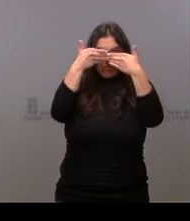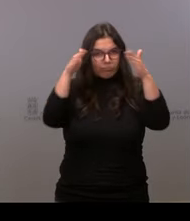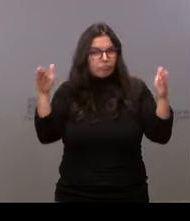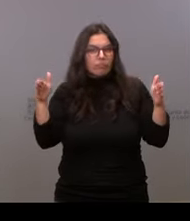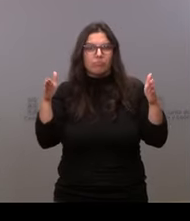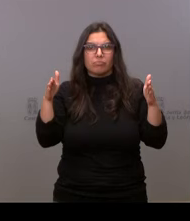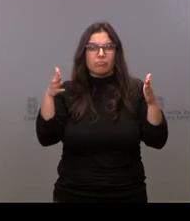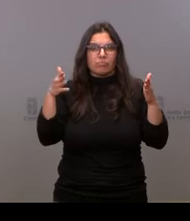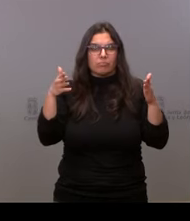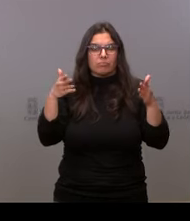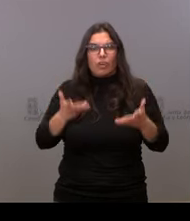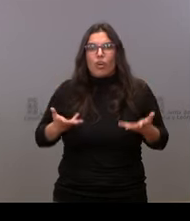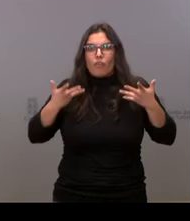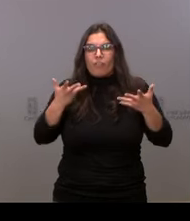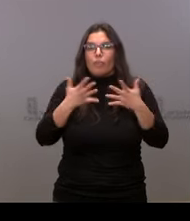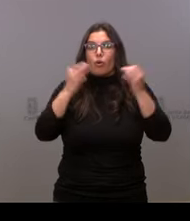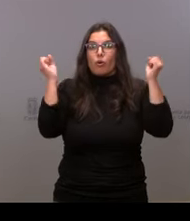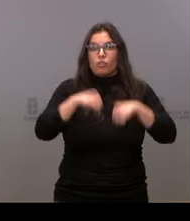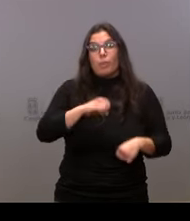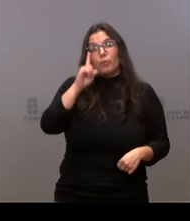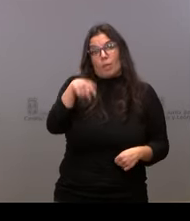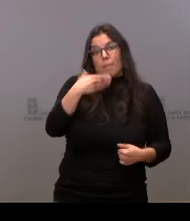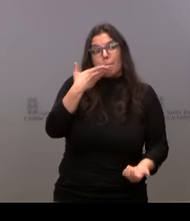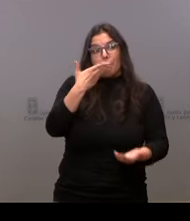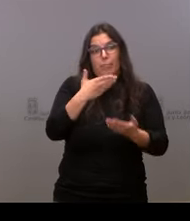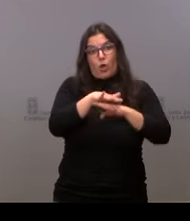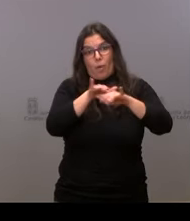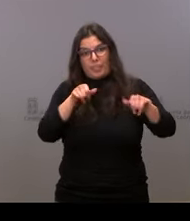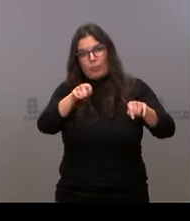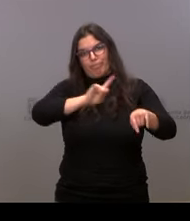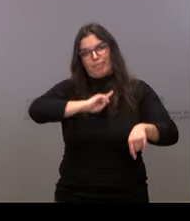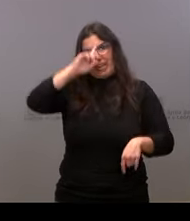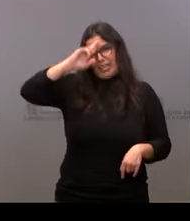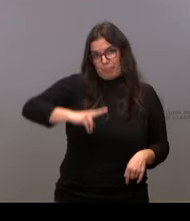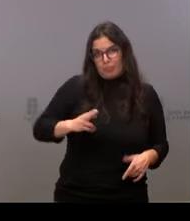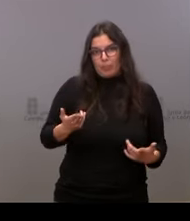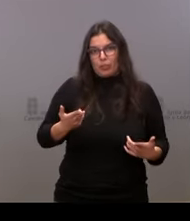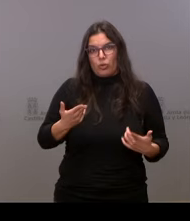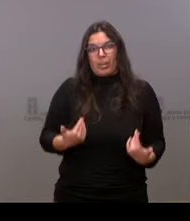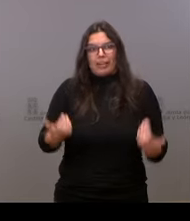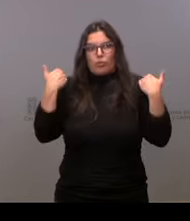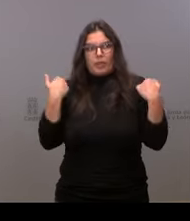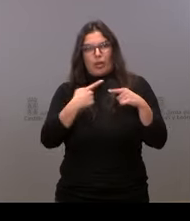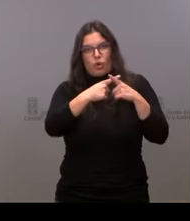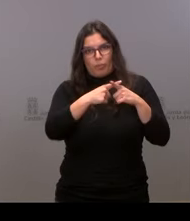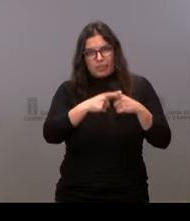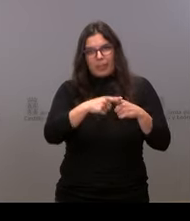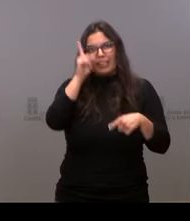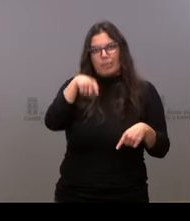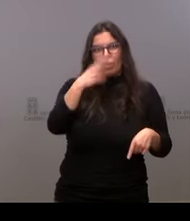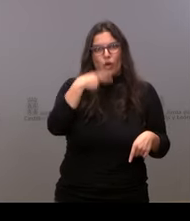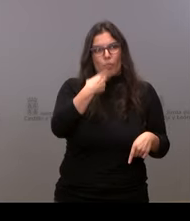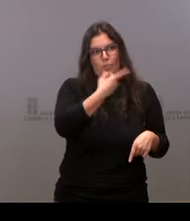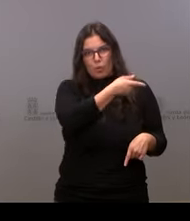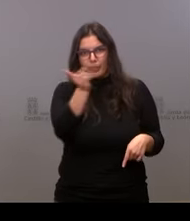ofrecemos consenso pero también pedimos con responsabilidad y compromiso